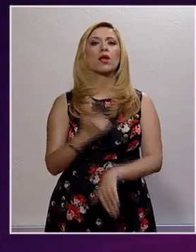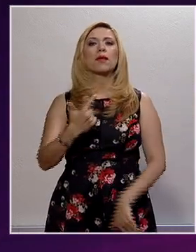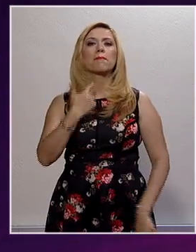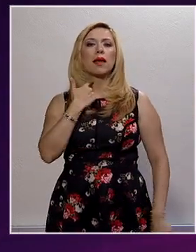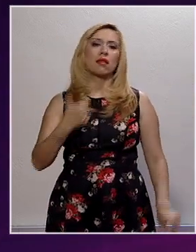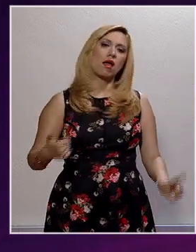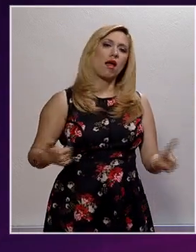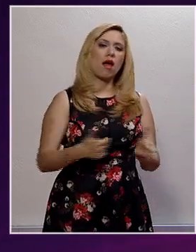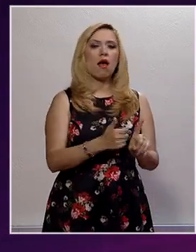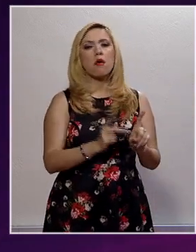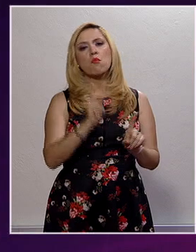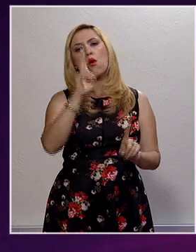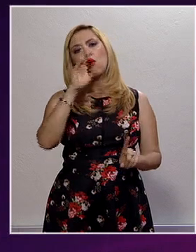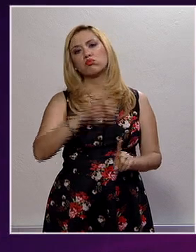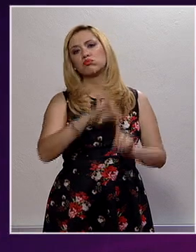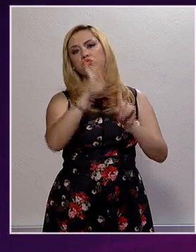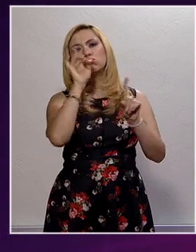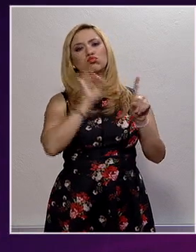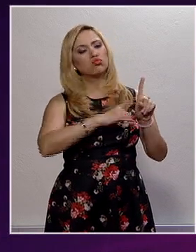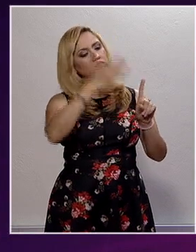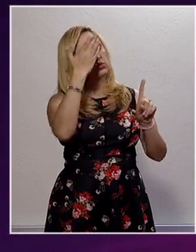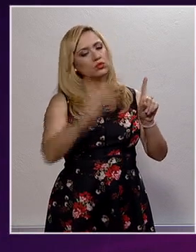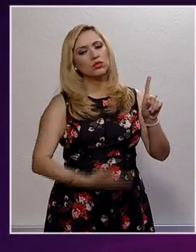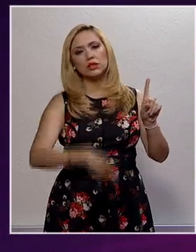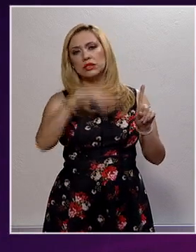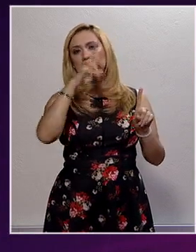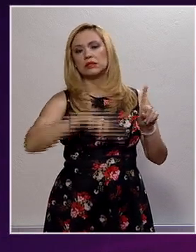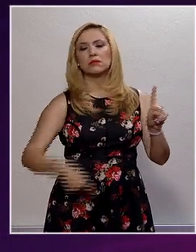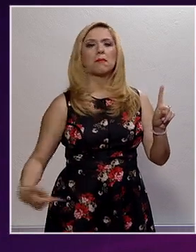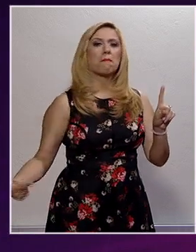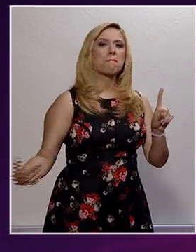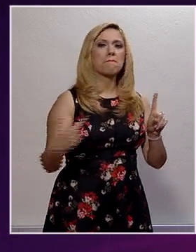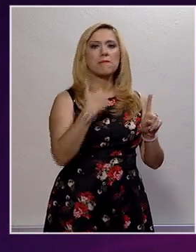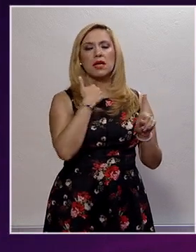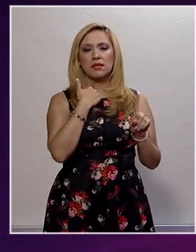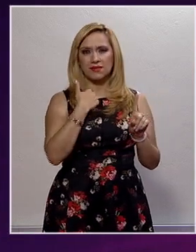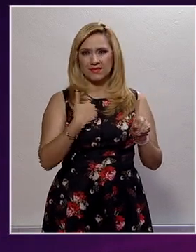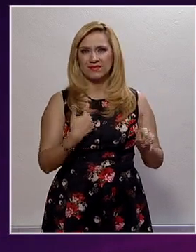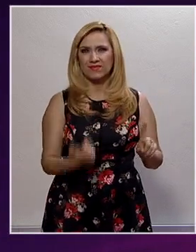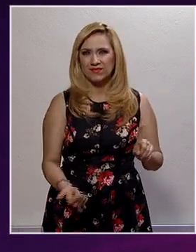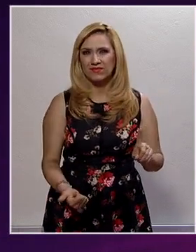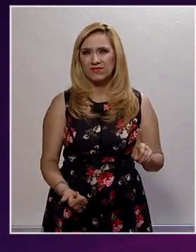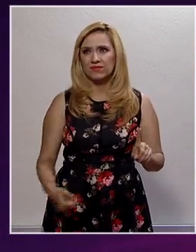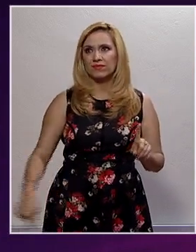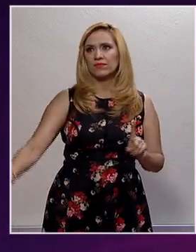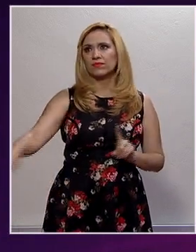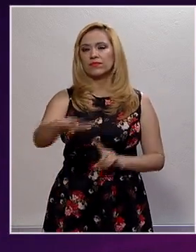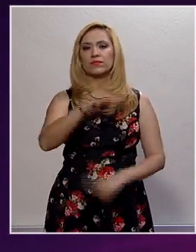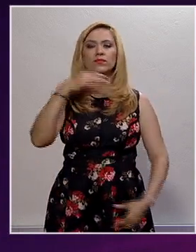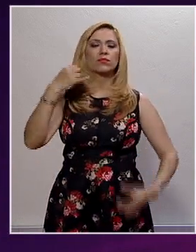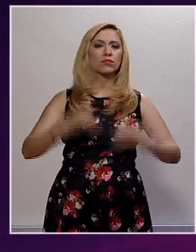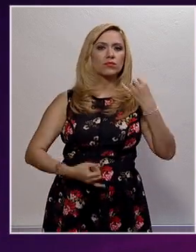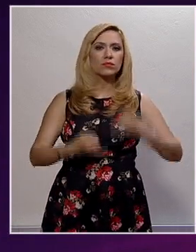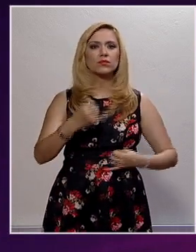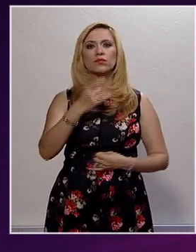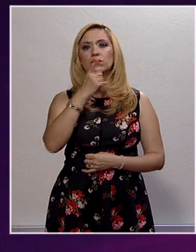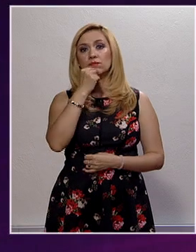a la interpretación de los funcionarios del aparato de justicia.